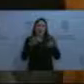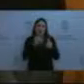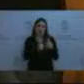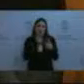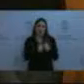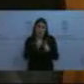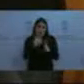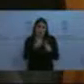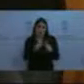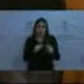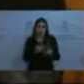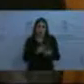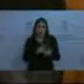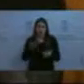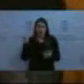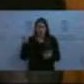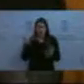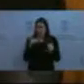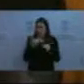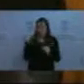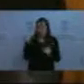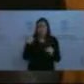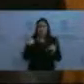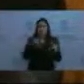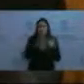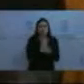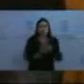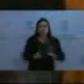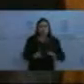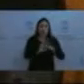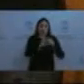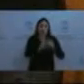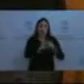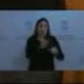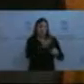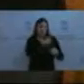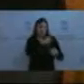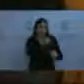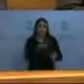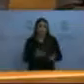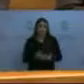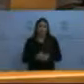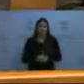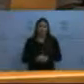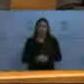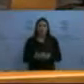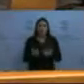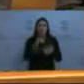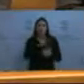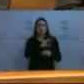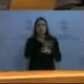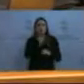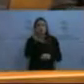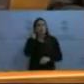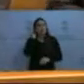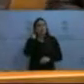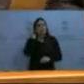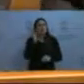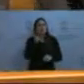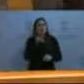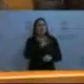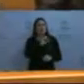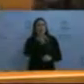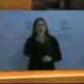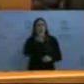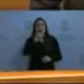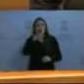que explicaba yo aquí el jueves pasado en relación a otra pregunta que me hacía otro diputado. Gracias, señora consejera. Señor Rodríguez Feito